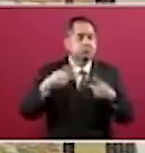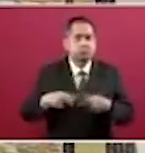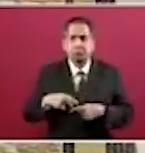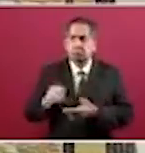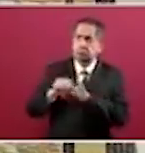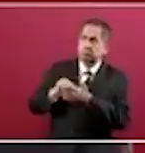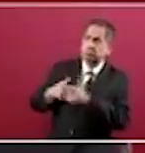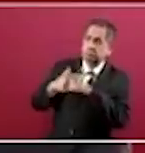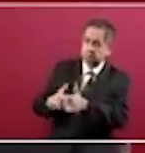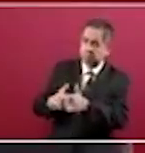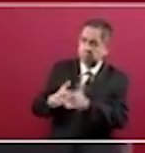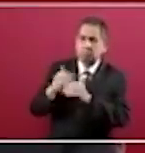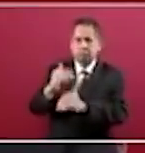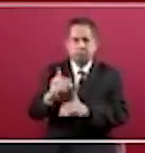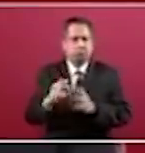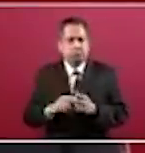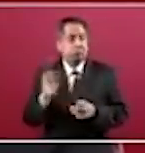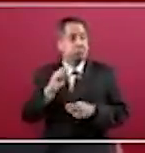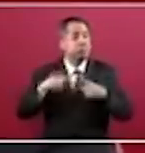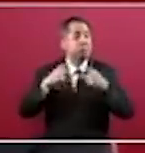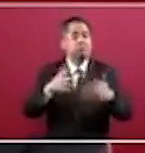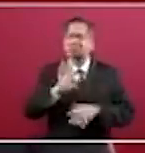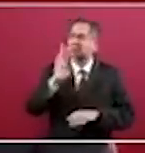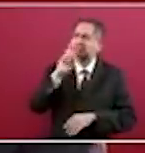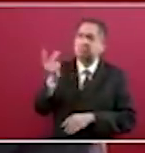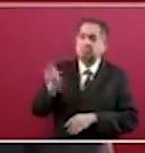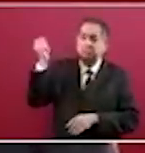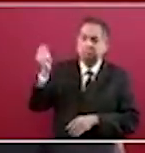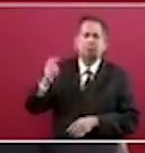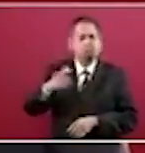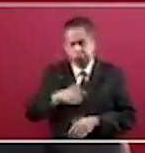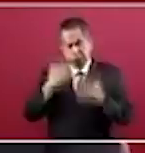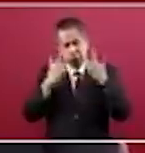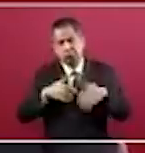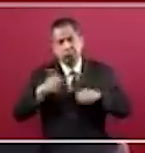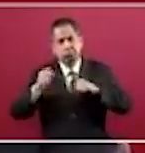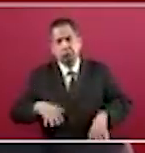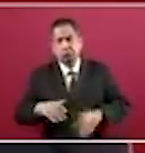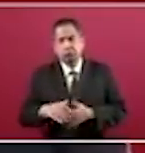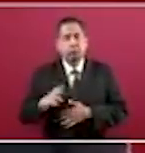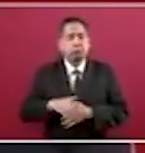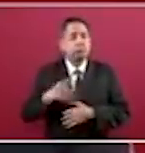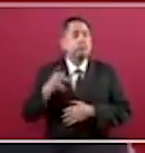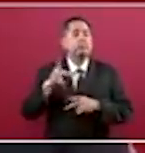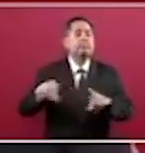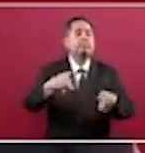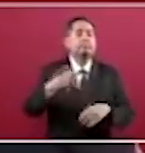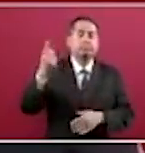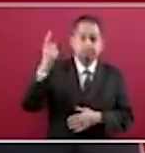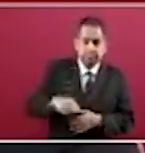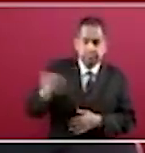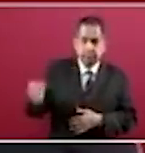que continúe el presidente, continúo. Si la gente dice que se vaya el presidente, me voy, porque el pueblo pone y el pueblo